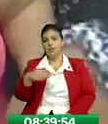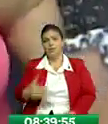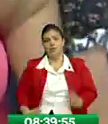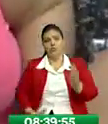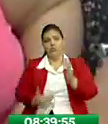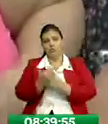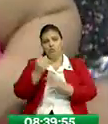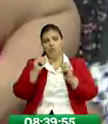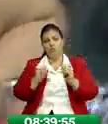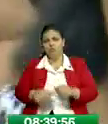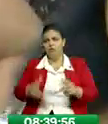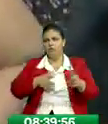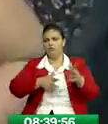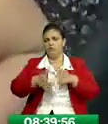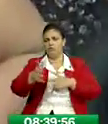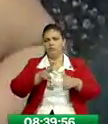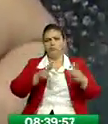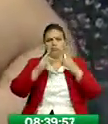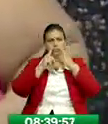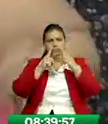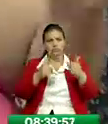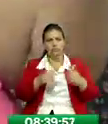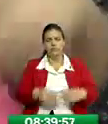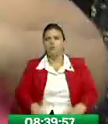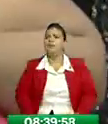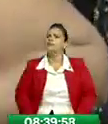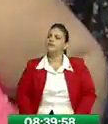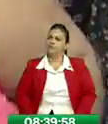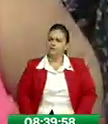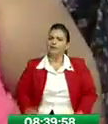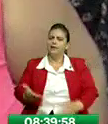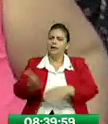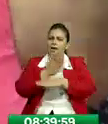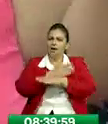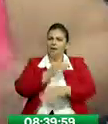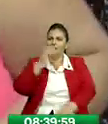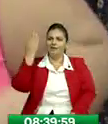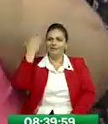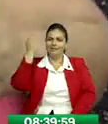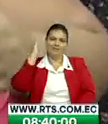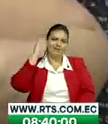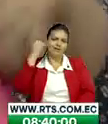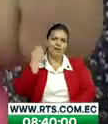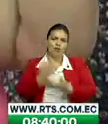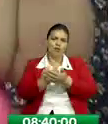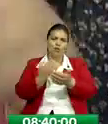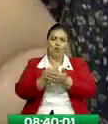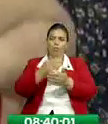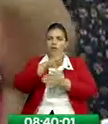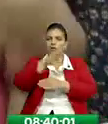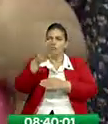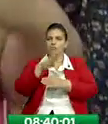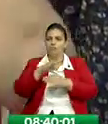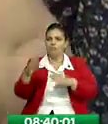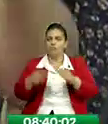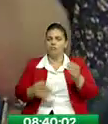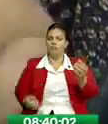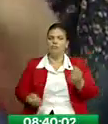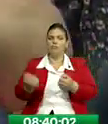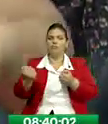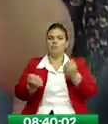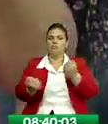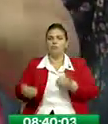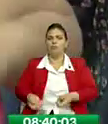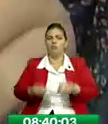Viteri ya las tiene para que vayan, para acudan a estos recorridos. Le damos gracias, pero que las vengan para Monte Sinaí, porque